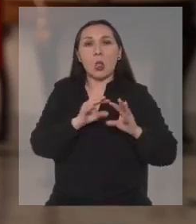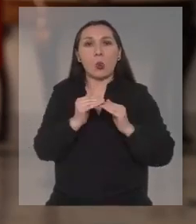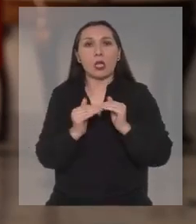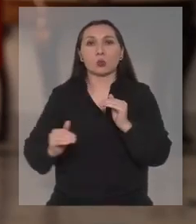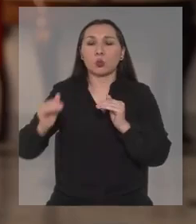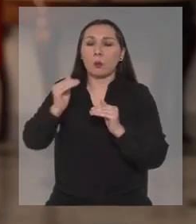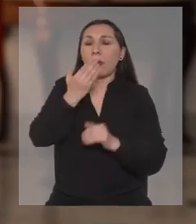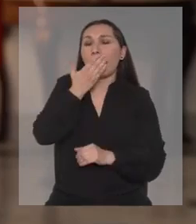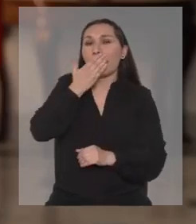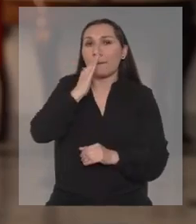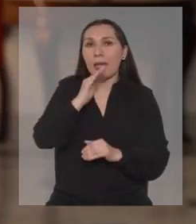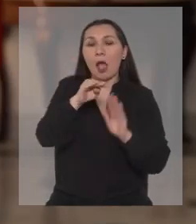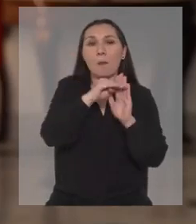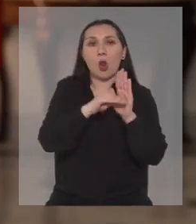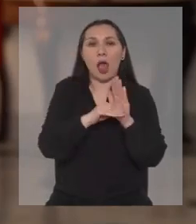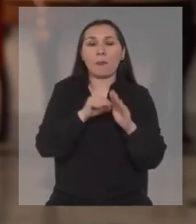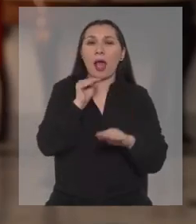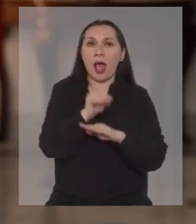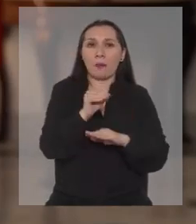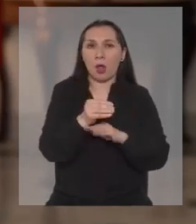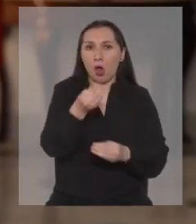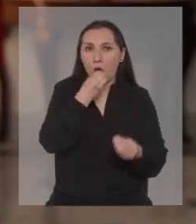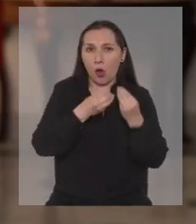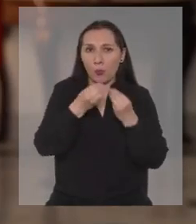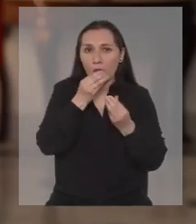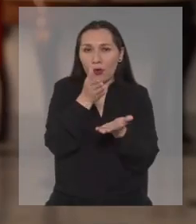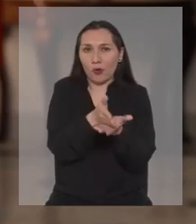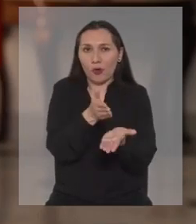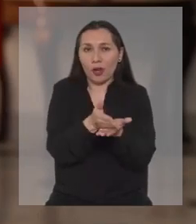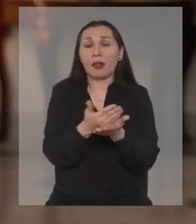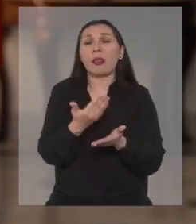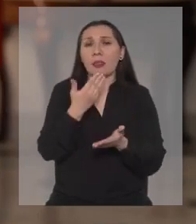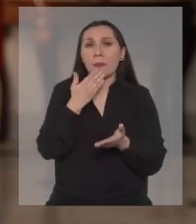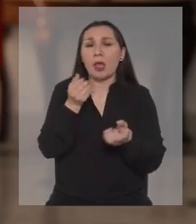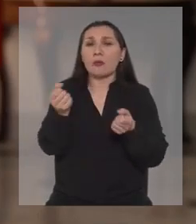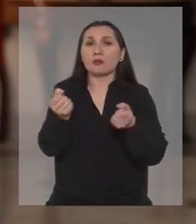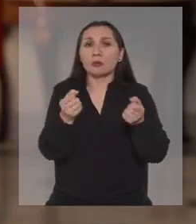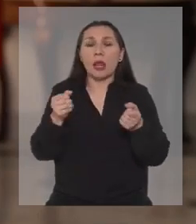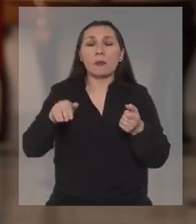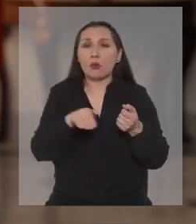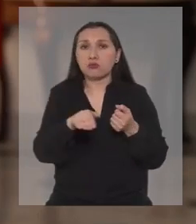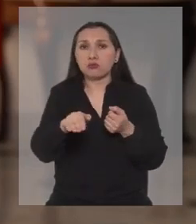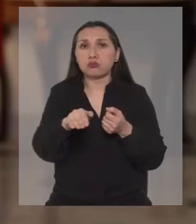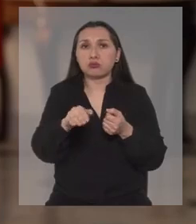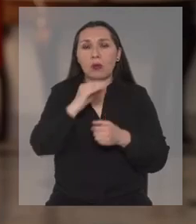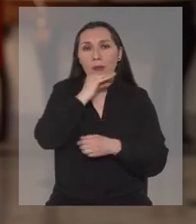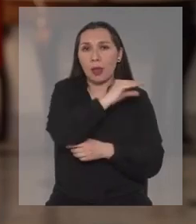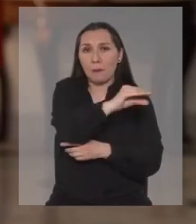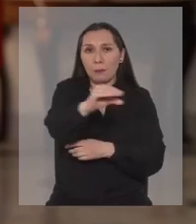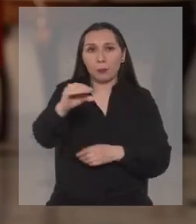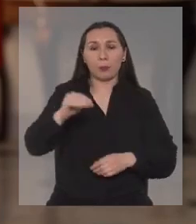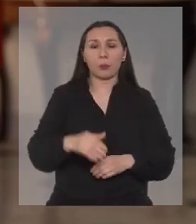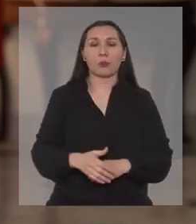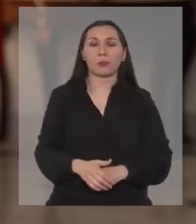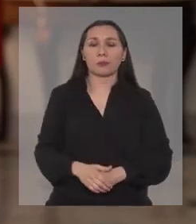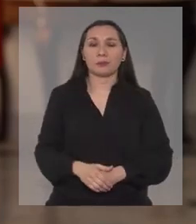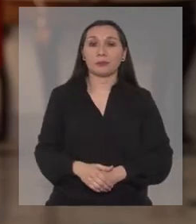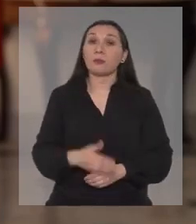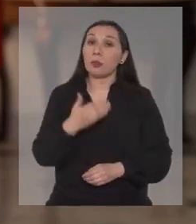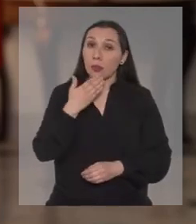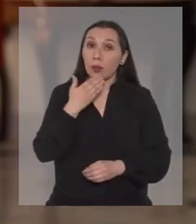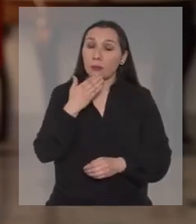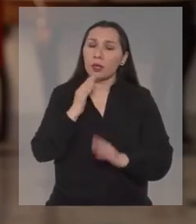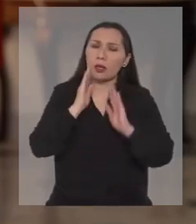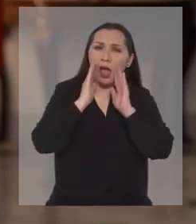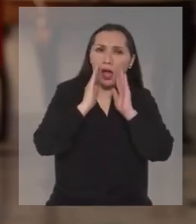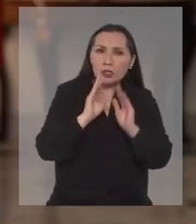educación superior y mejorar el programa de alimentación escolar y también el de de transporte escolar rural